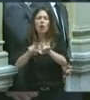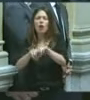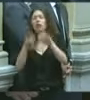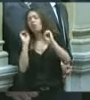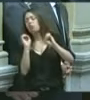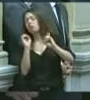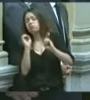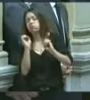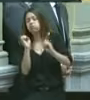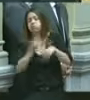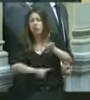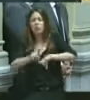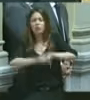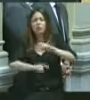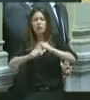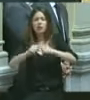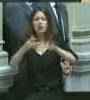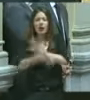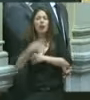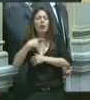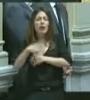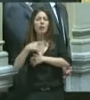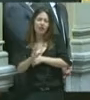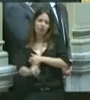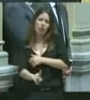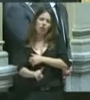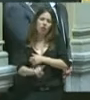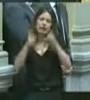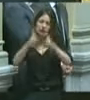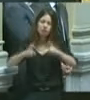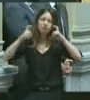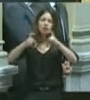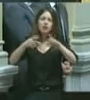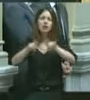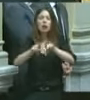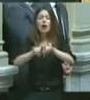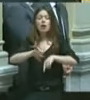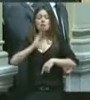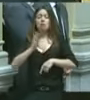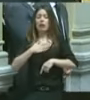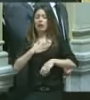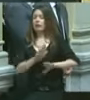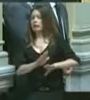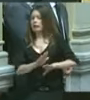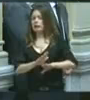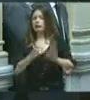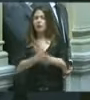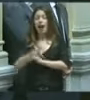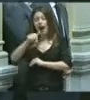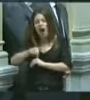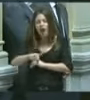ruinas, piedra sobre piedra de oportunidades perdidas. No vivamos de espaldas al mañana, cuando hoy es siempre